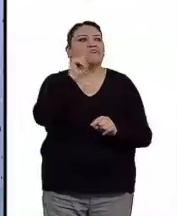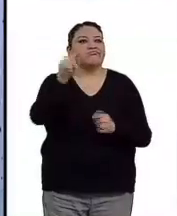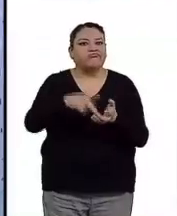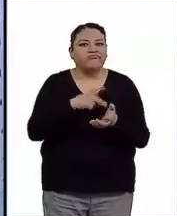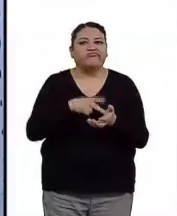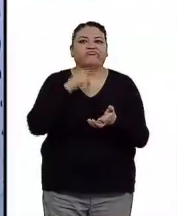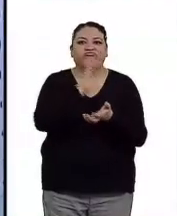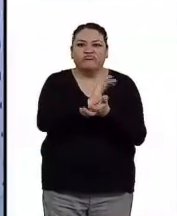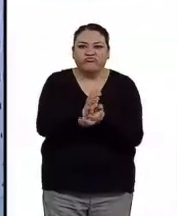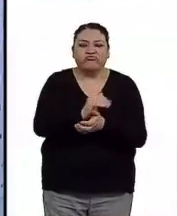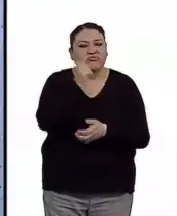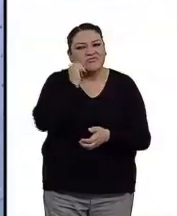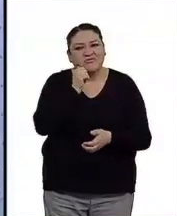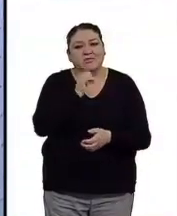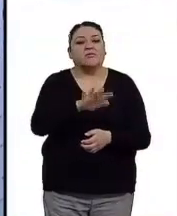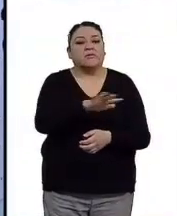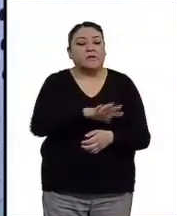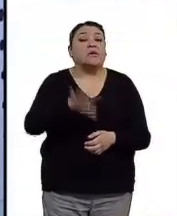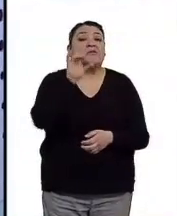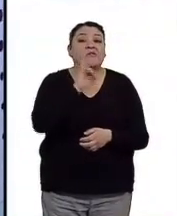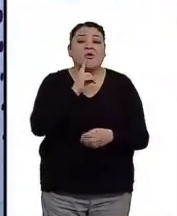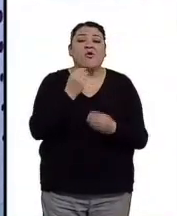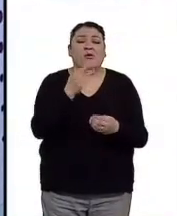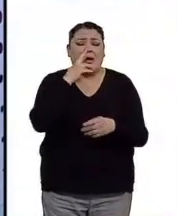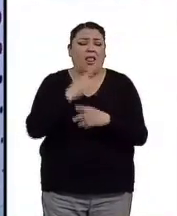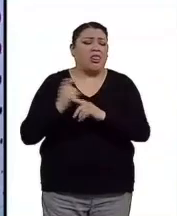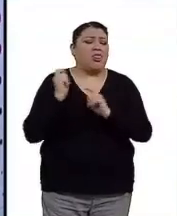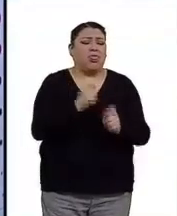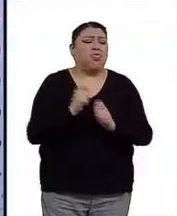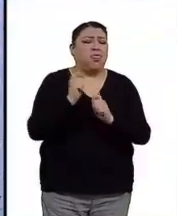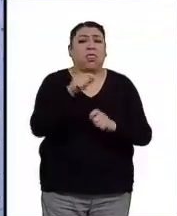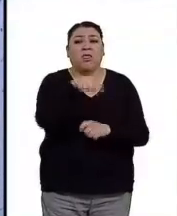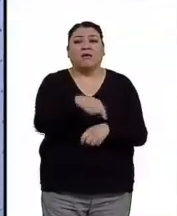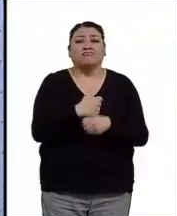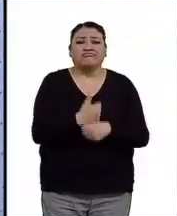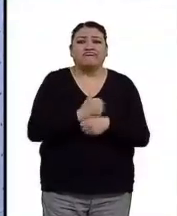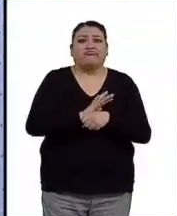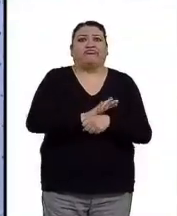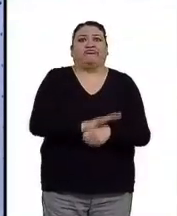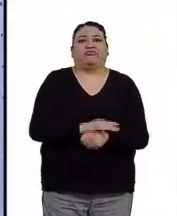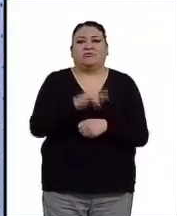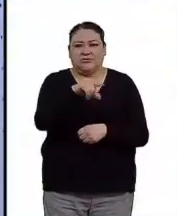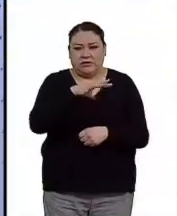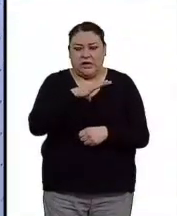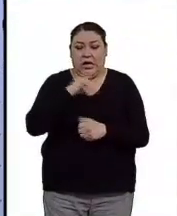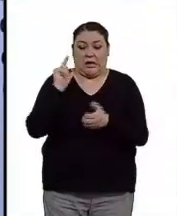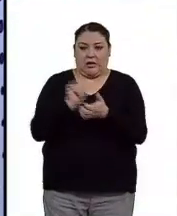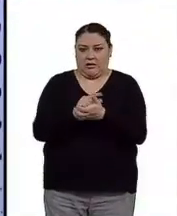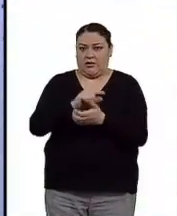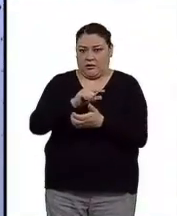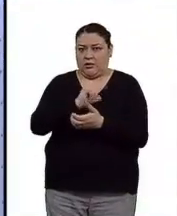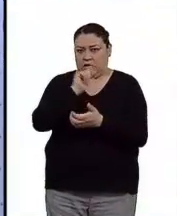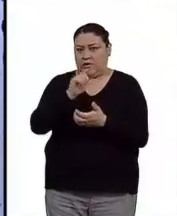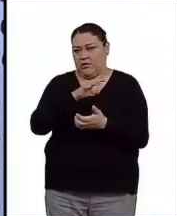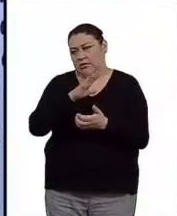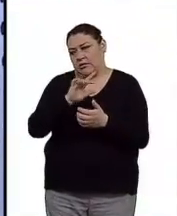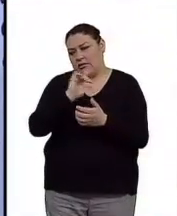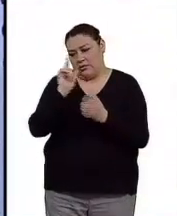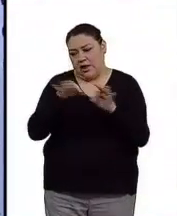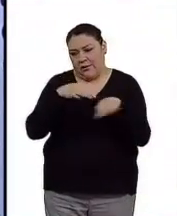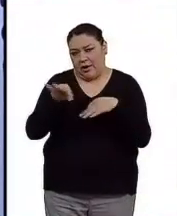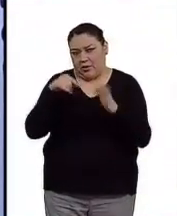sentido, con muchísima carga. ¿Qué nos prohíbe la Ley Federal del Trabajo, particularmente por lo que hace a este